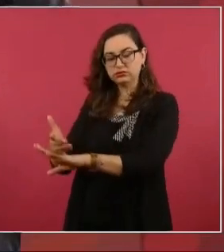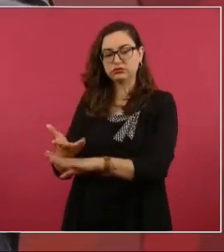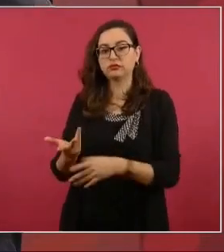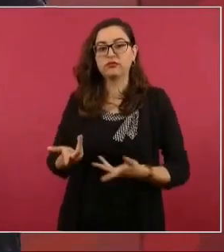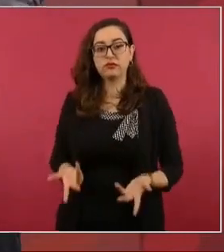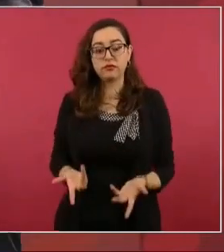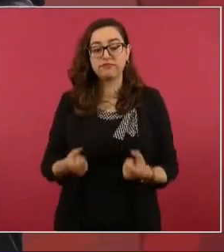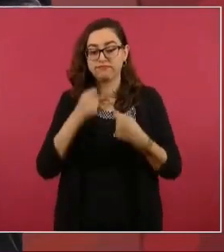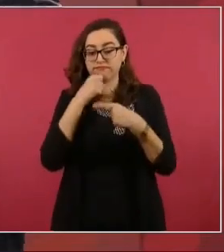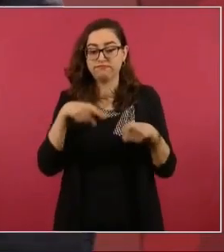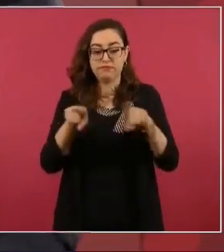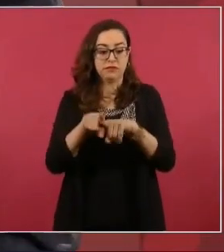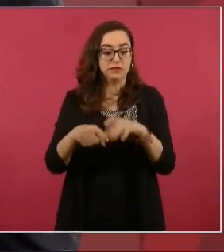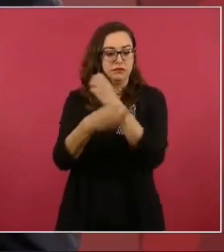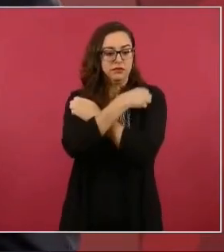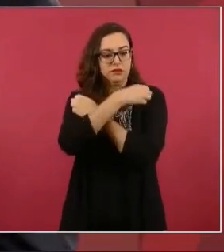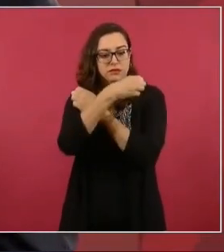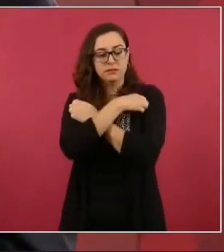de la educación pública